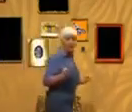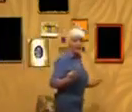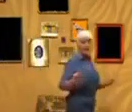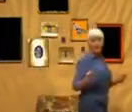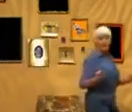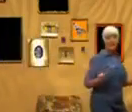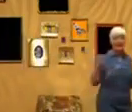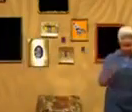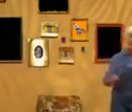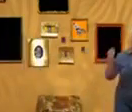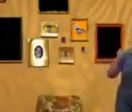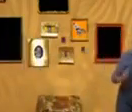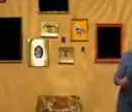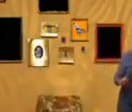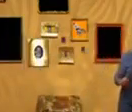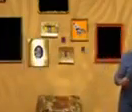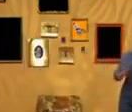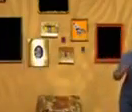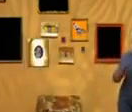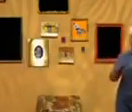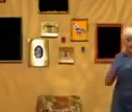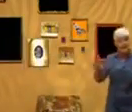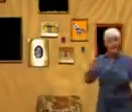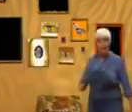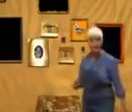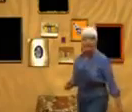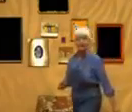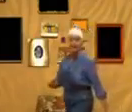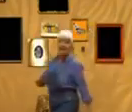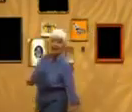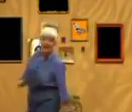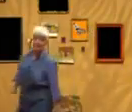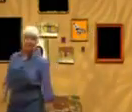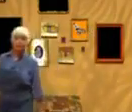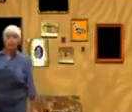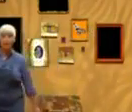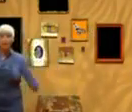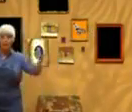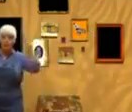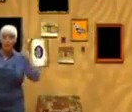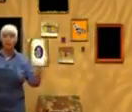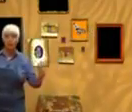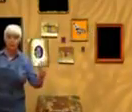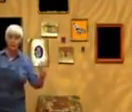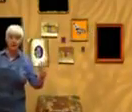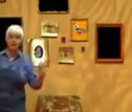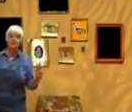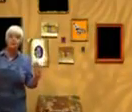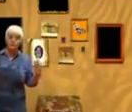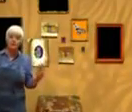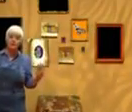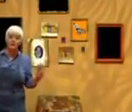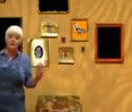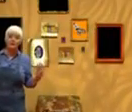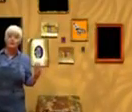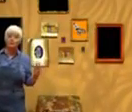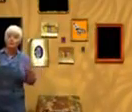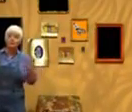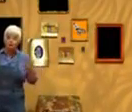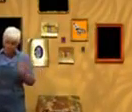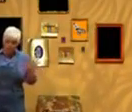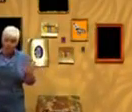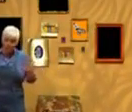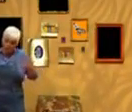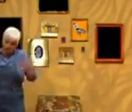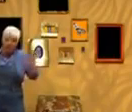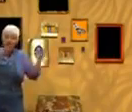era gobernado por el Rey León. Este Rey León tenía 4 hijos iguales y uno desigual. bueno,